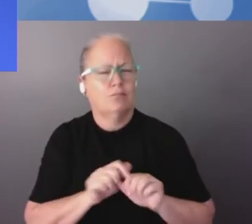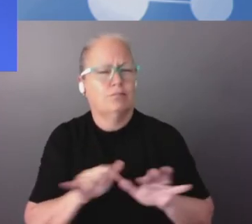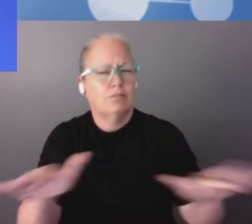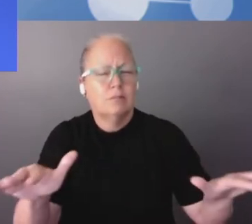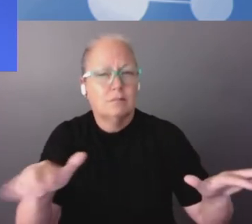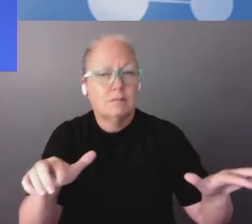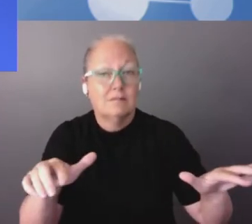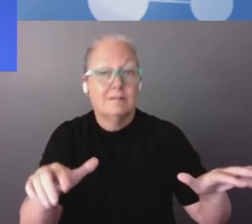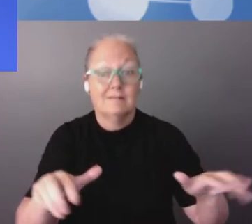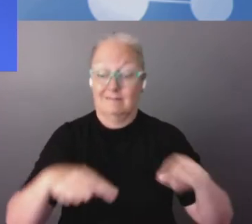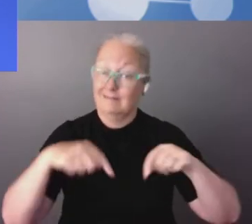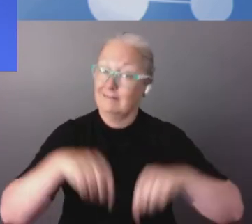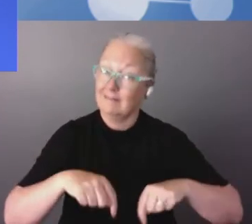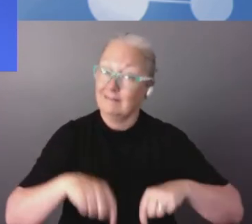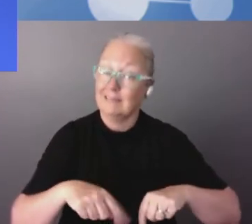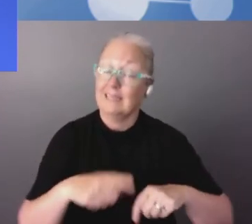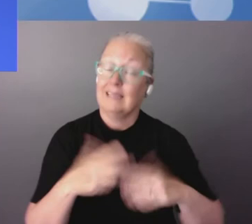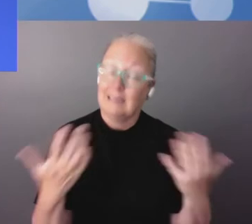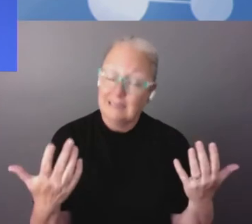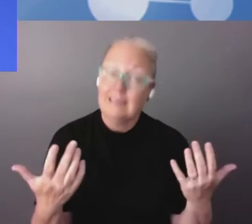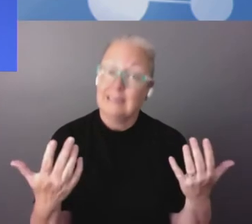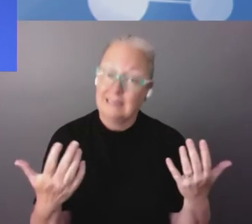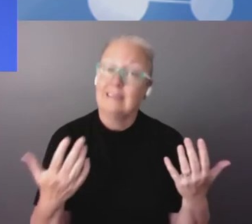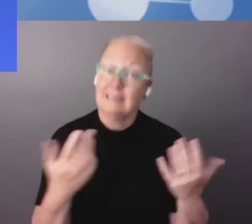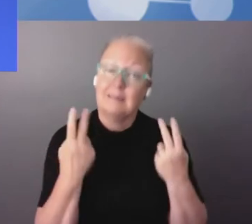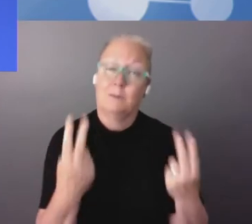que bajo los auspicios de la ONU